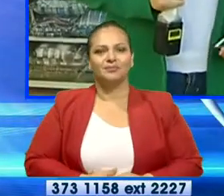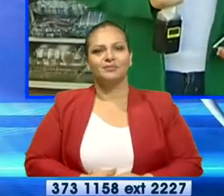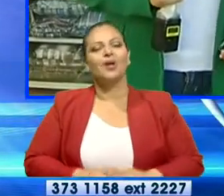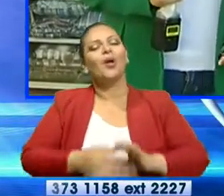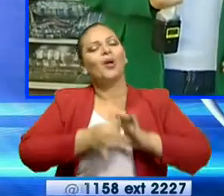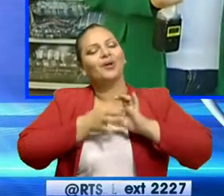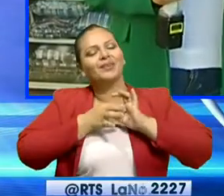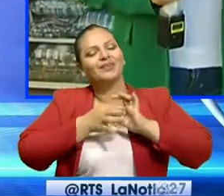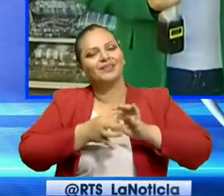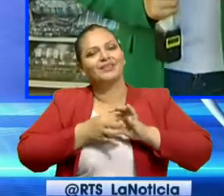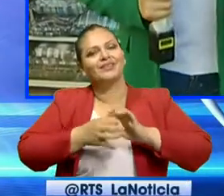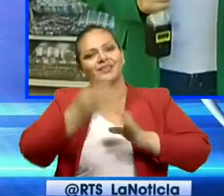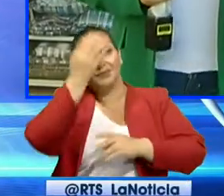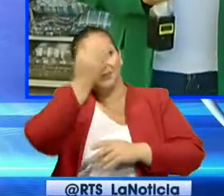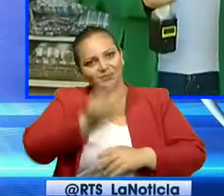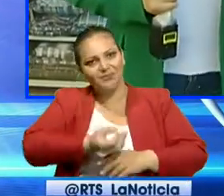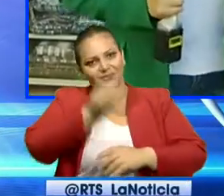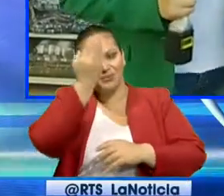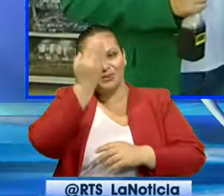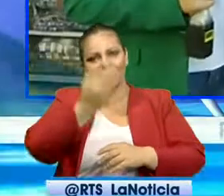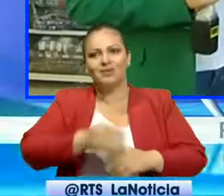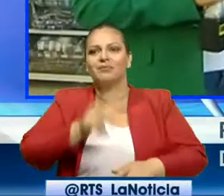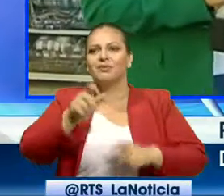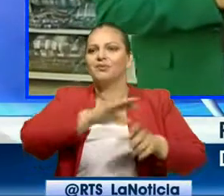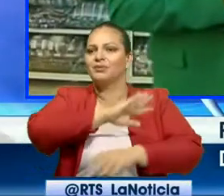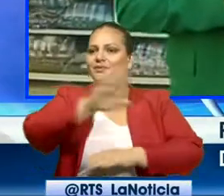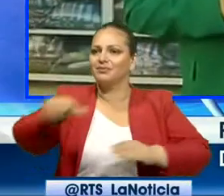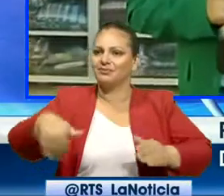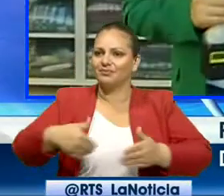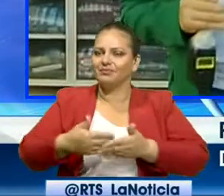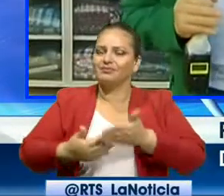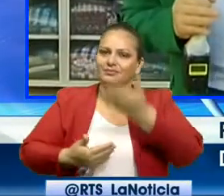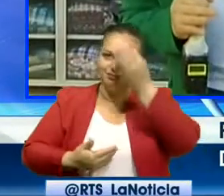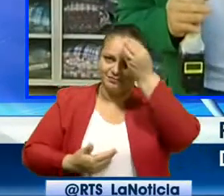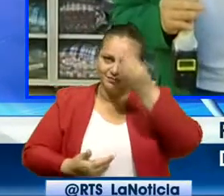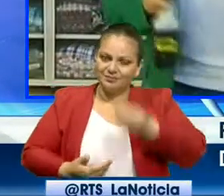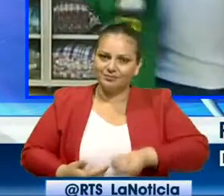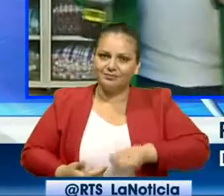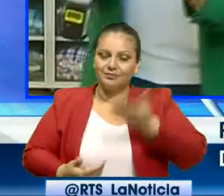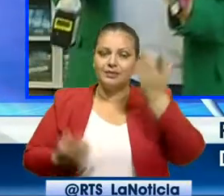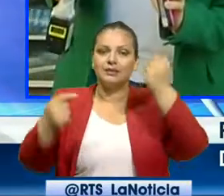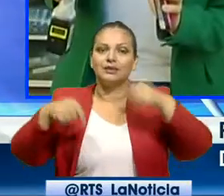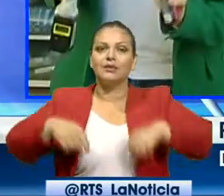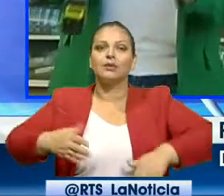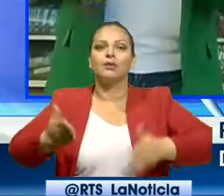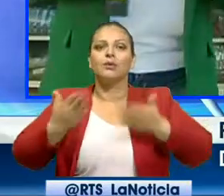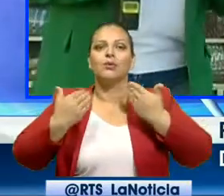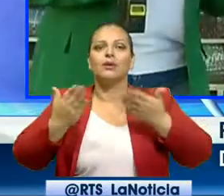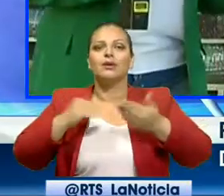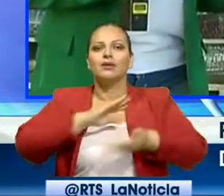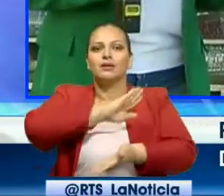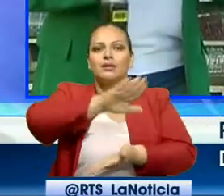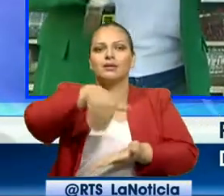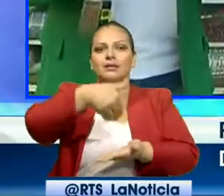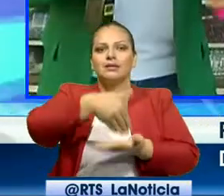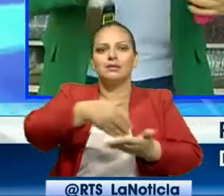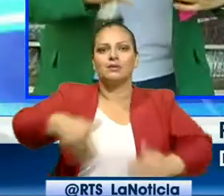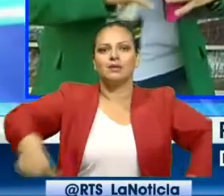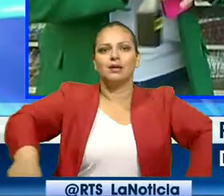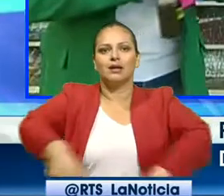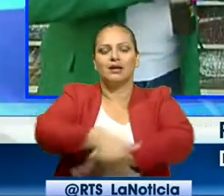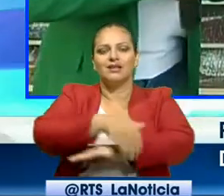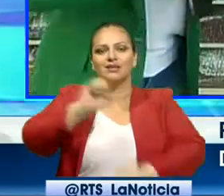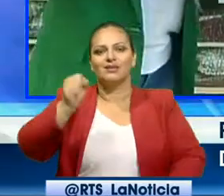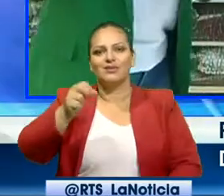compañeros a todos nuestros televidentes me encuentra en el centro de guayaquil sucre y pío montúfar los